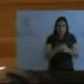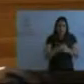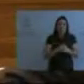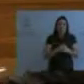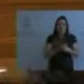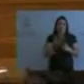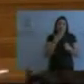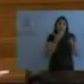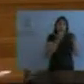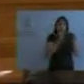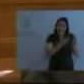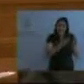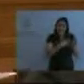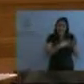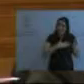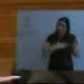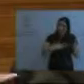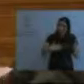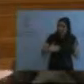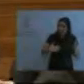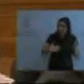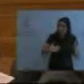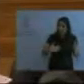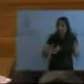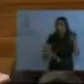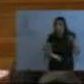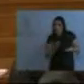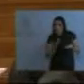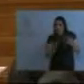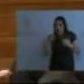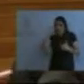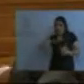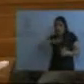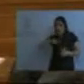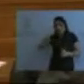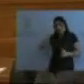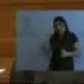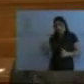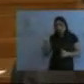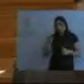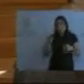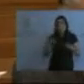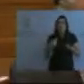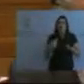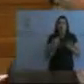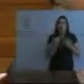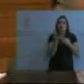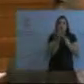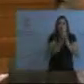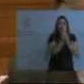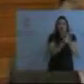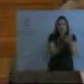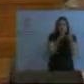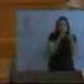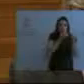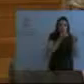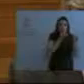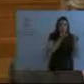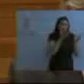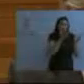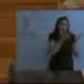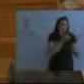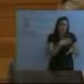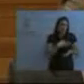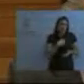la intención o la tentación de hacer comparaciones con otras comunidades, pues yo le voy a dar unos detalles y le recomiendo que